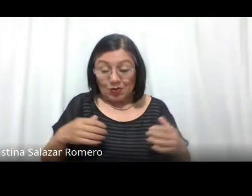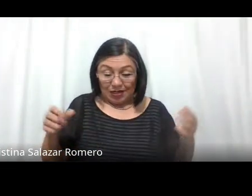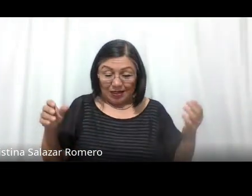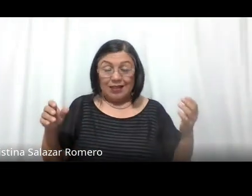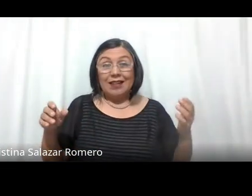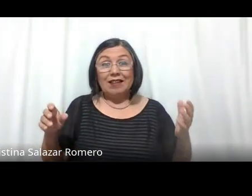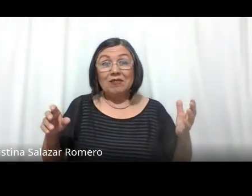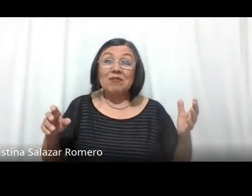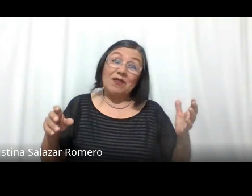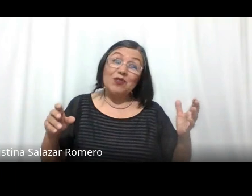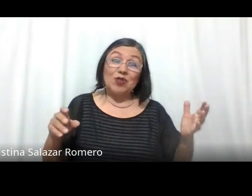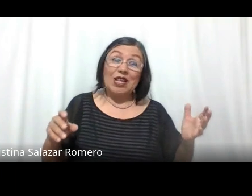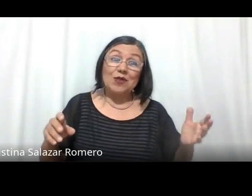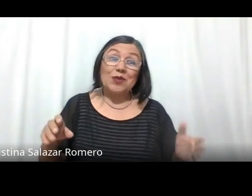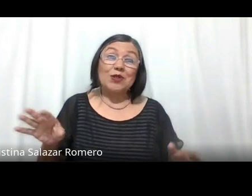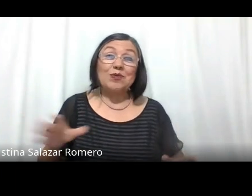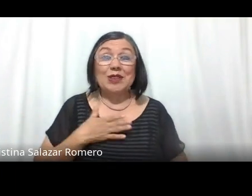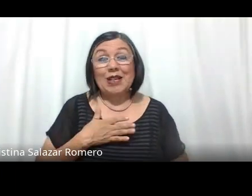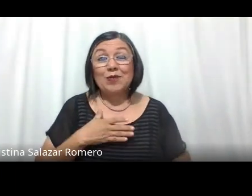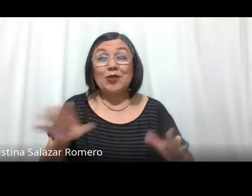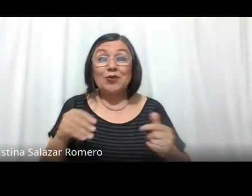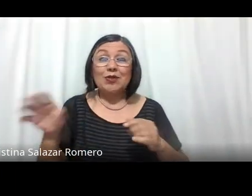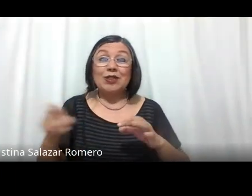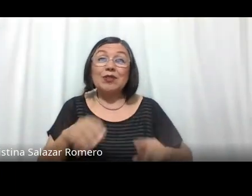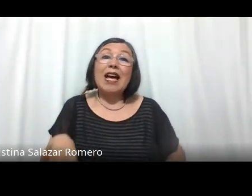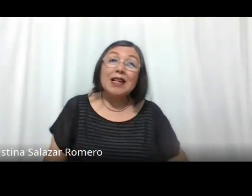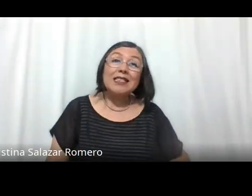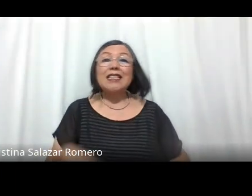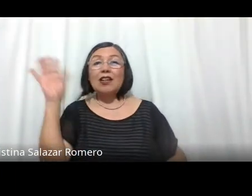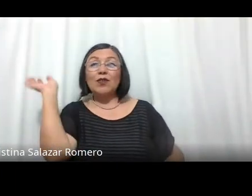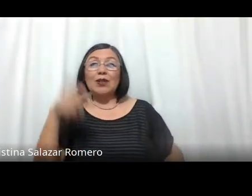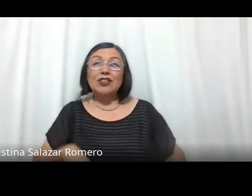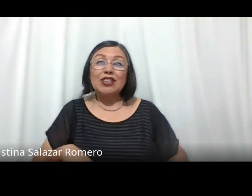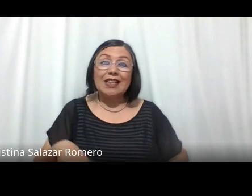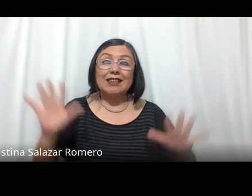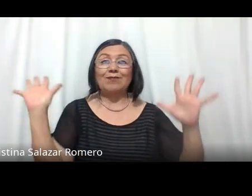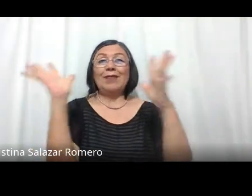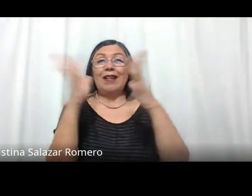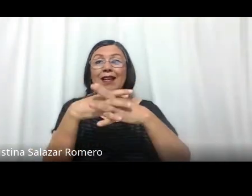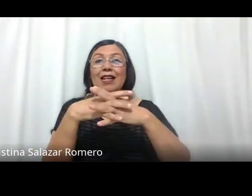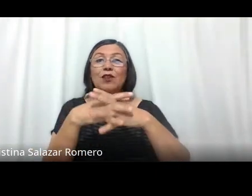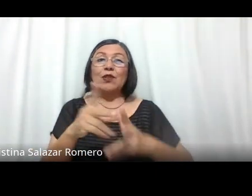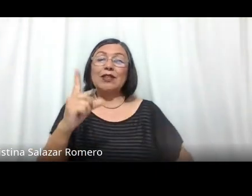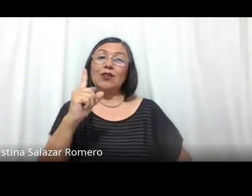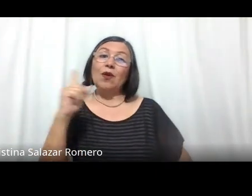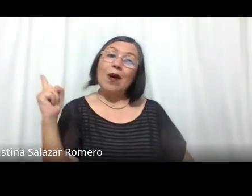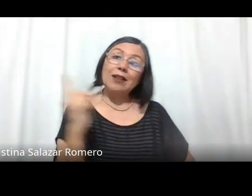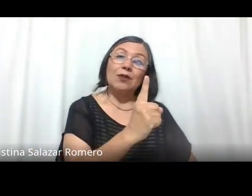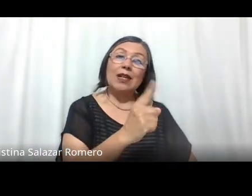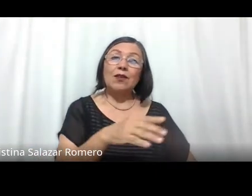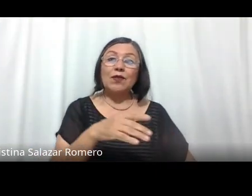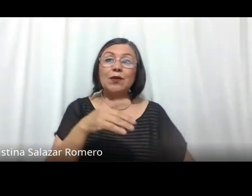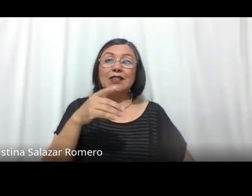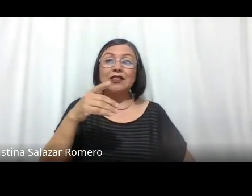como me ha funcionado pues con mis alumnos cuando decimos, sí, la configuración 3, la configuración